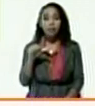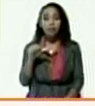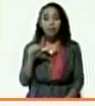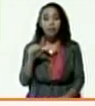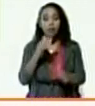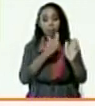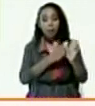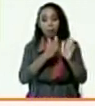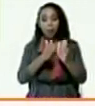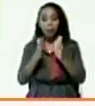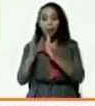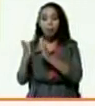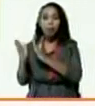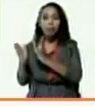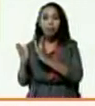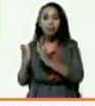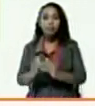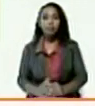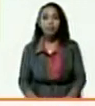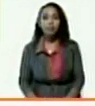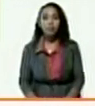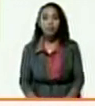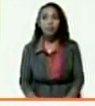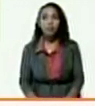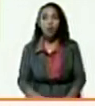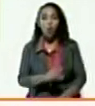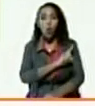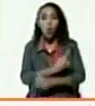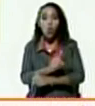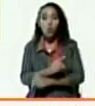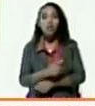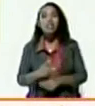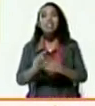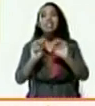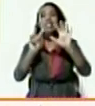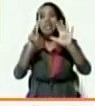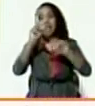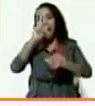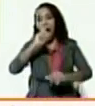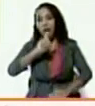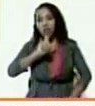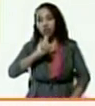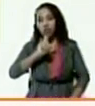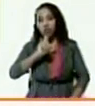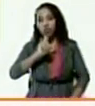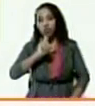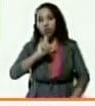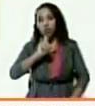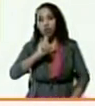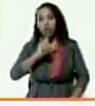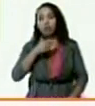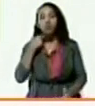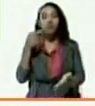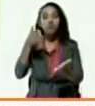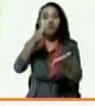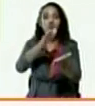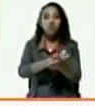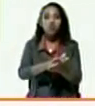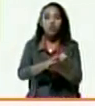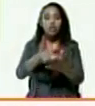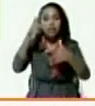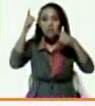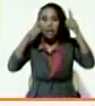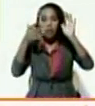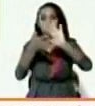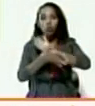esta semana, bueno, ustedes saben que cumplen 7 años de la partida del comandante Hugo Chávez.